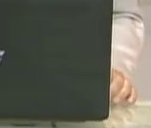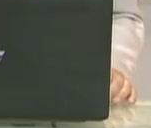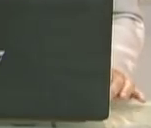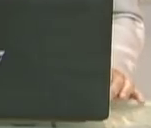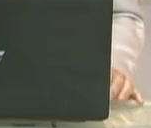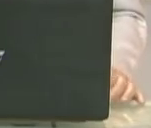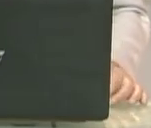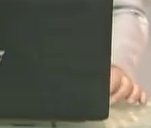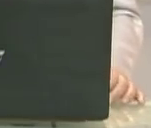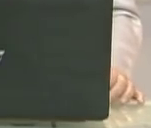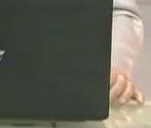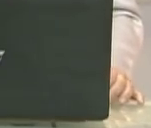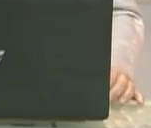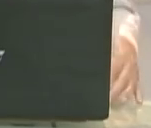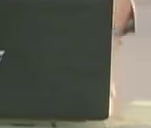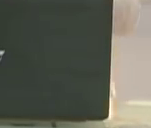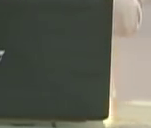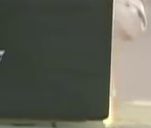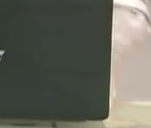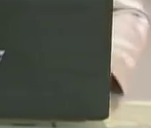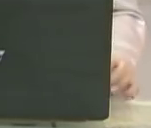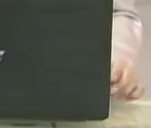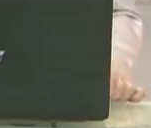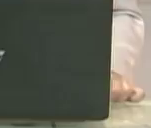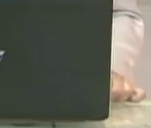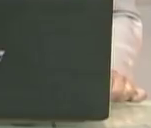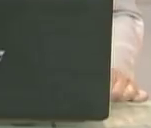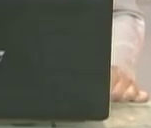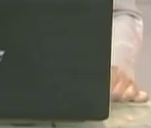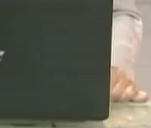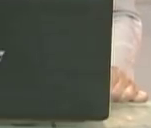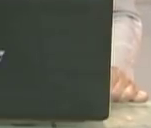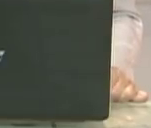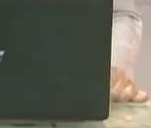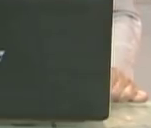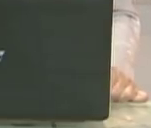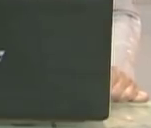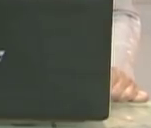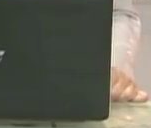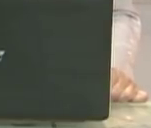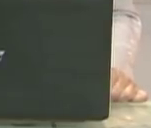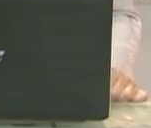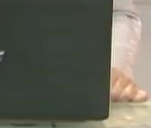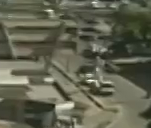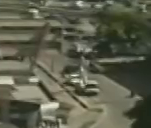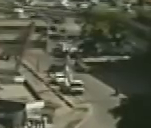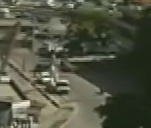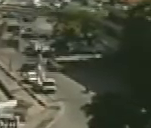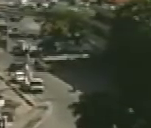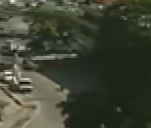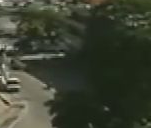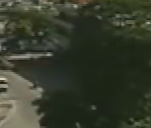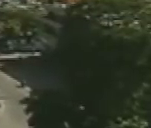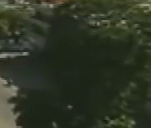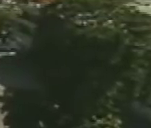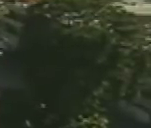Dr. Rafael Medina en el Estado Vargas. El pase es en vivo hasta el Estado Vargas. Adelante.